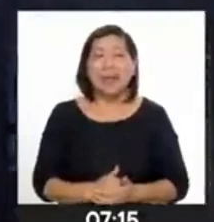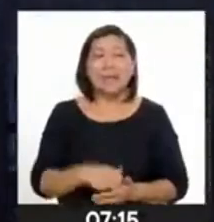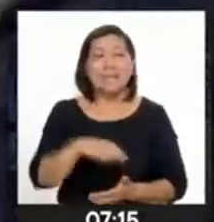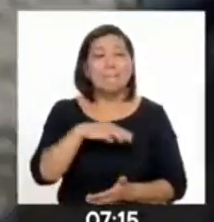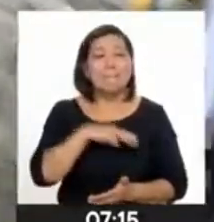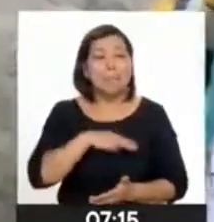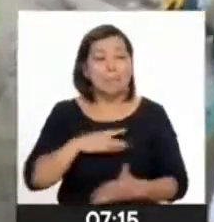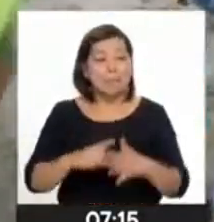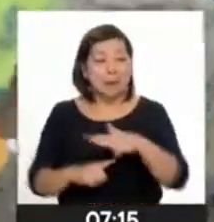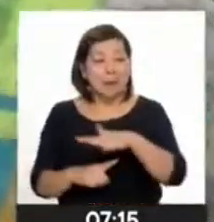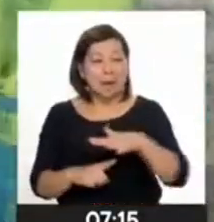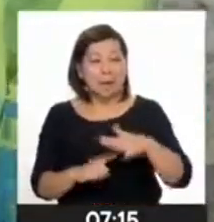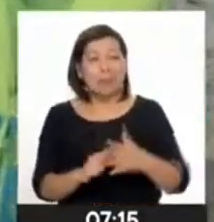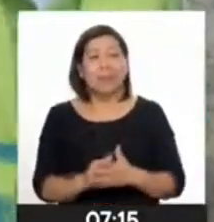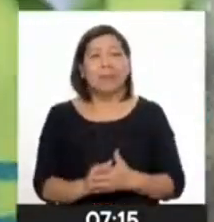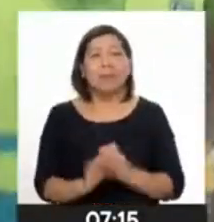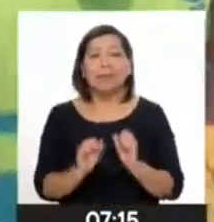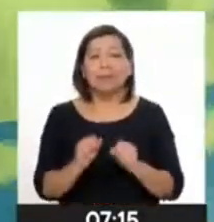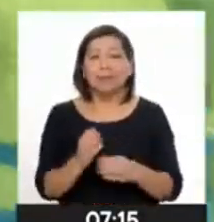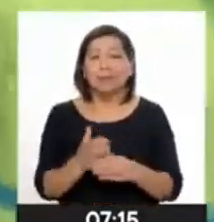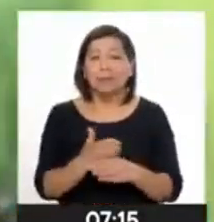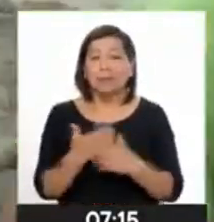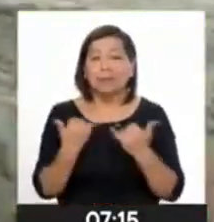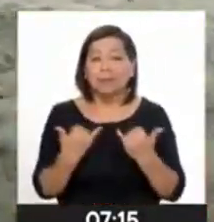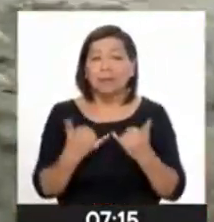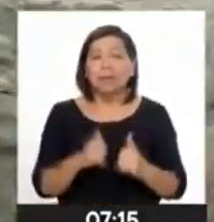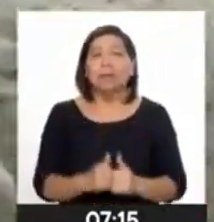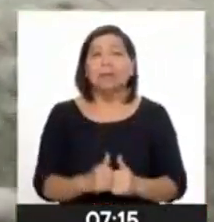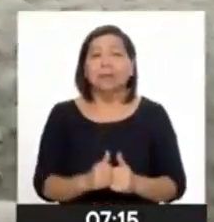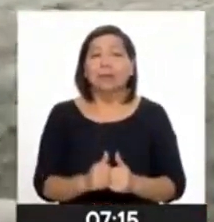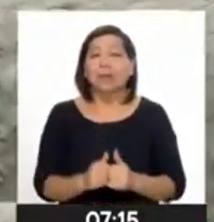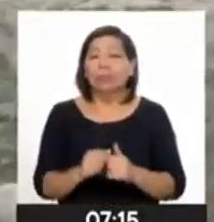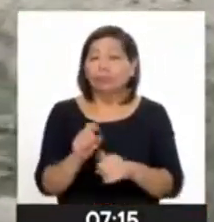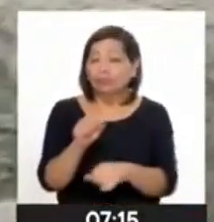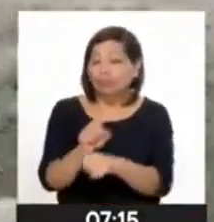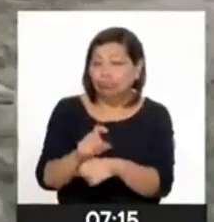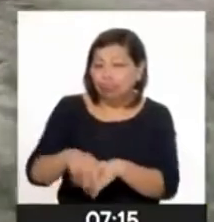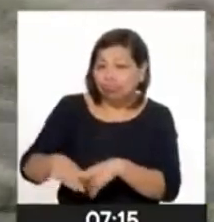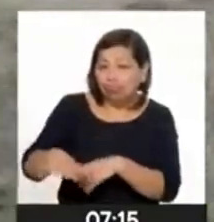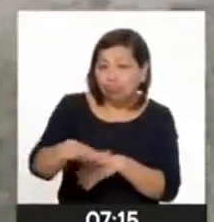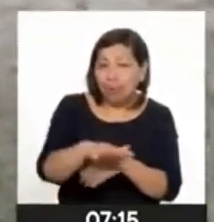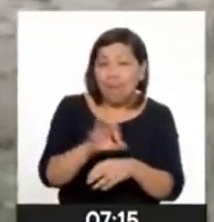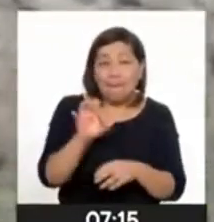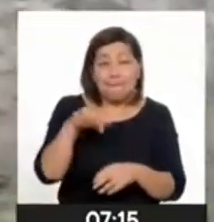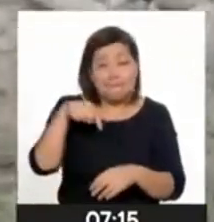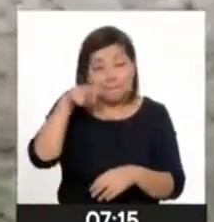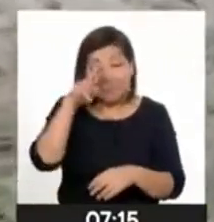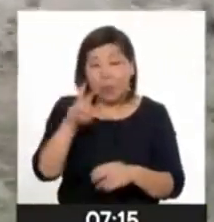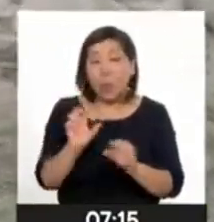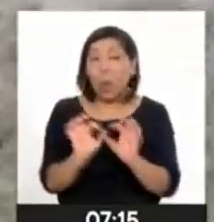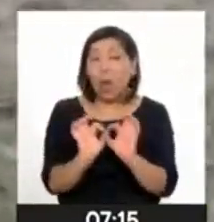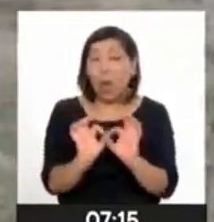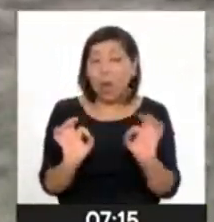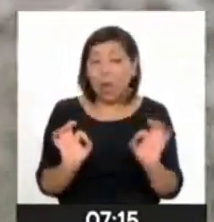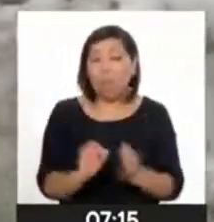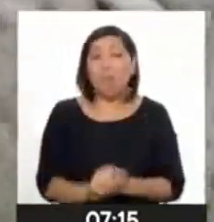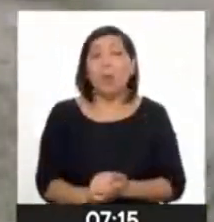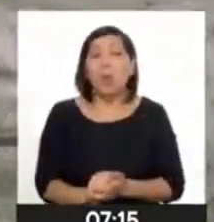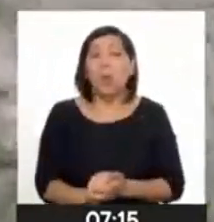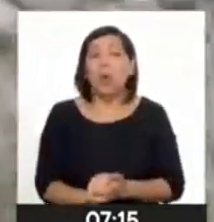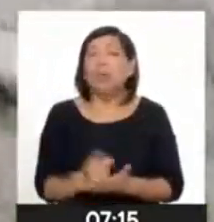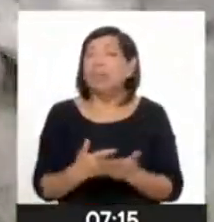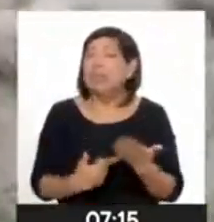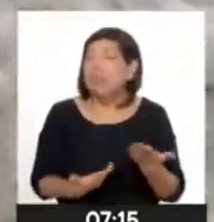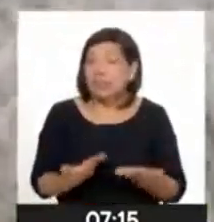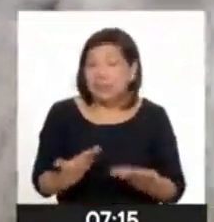ministra del Ambiente, Albina Ruiz, quien está participando de esta campaña Perú Limpio, Chuya Chuya, que